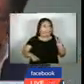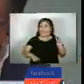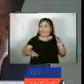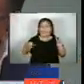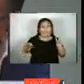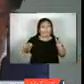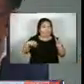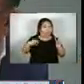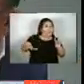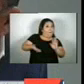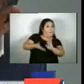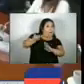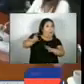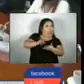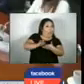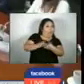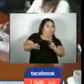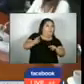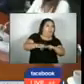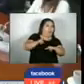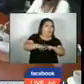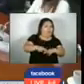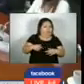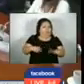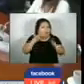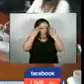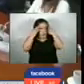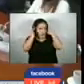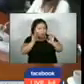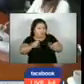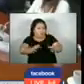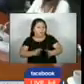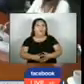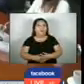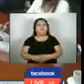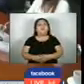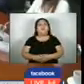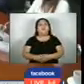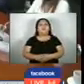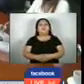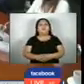recibido sobresueldos y manifestaron desconocer ese mecanismo.